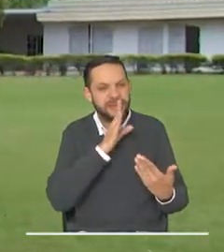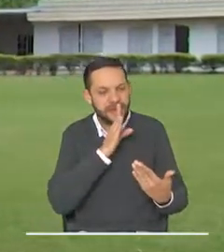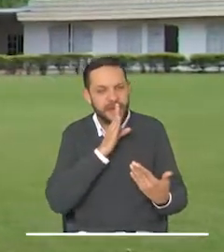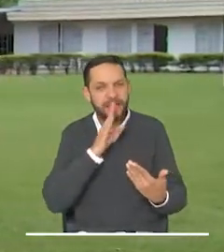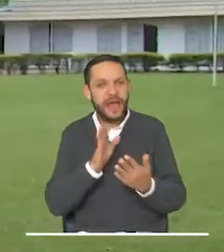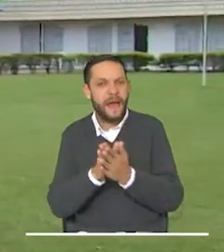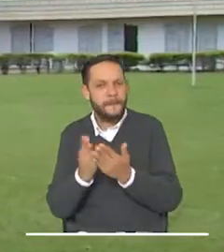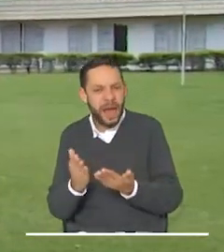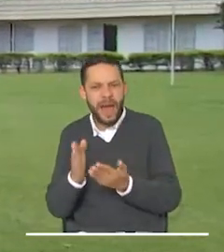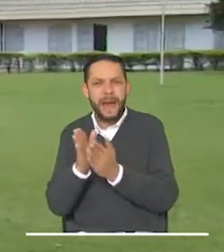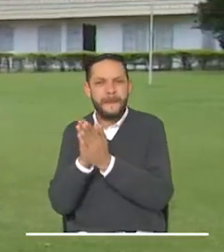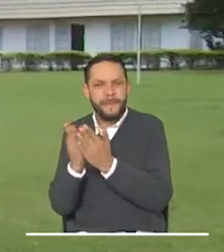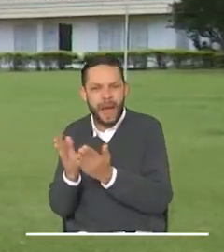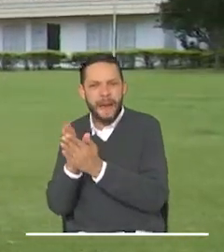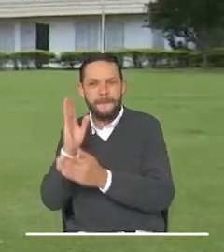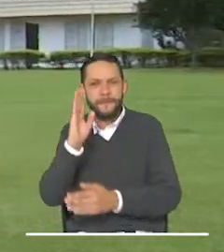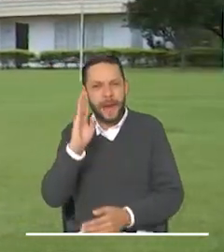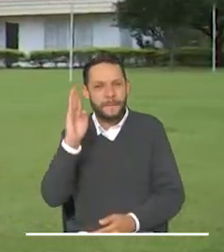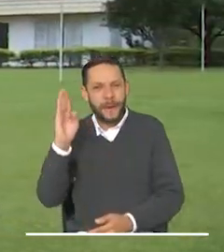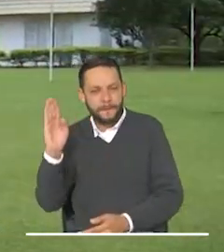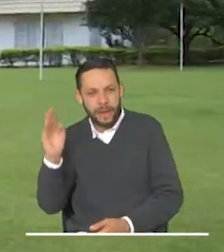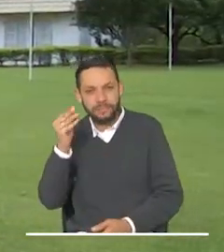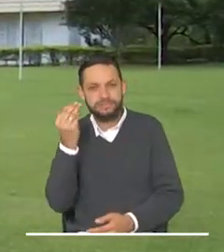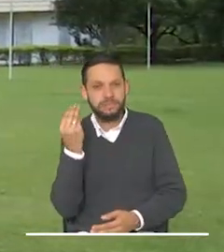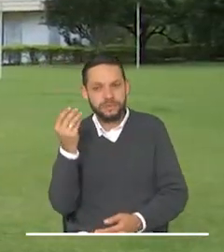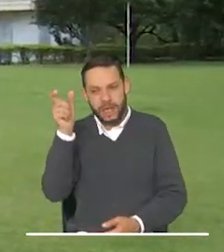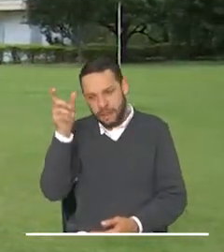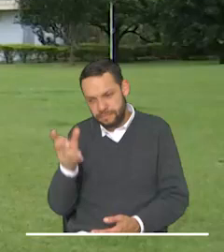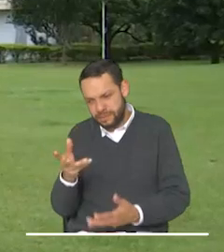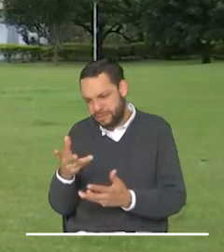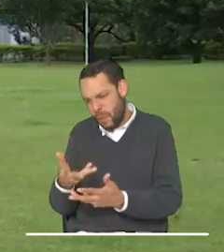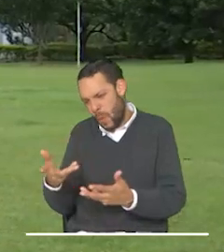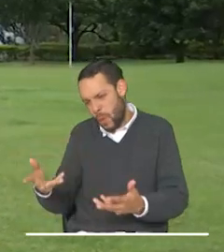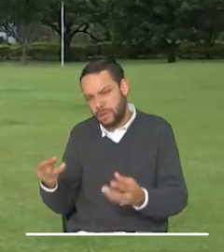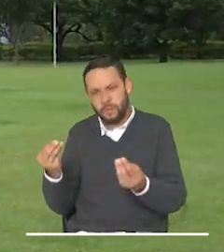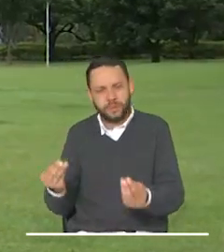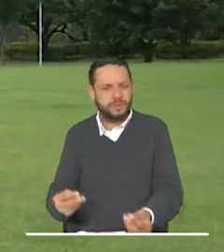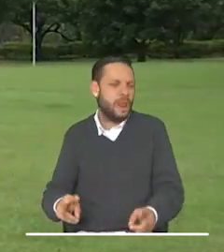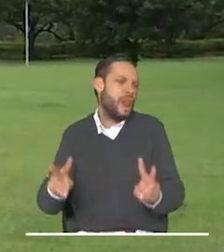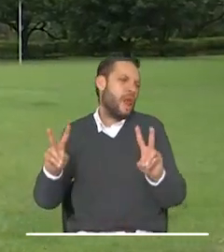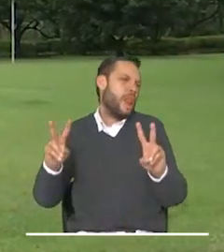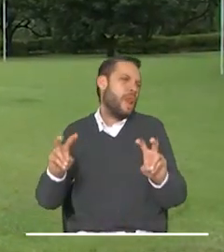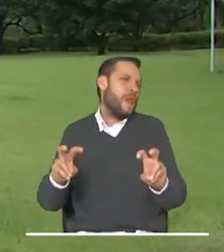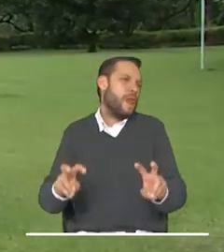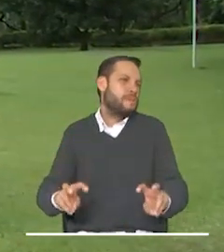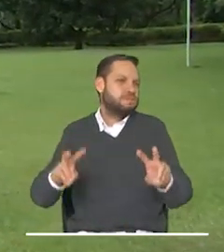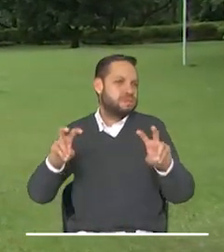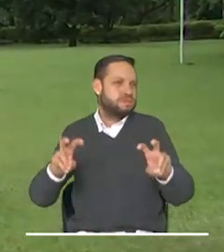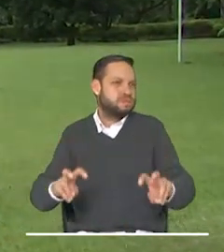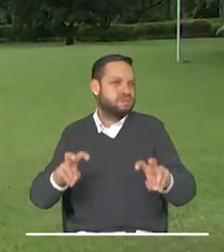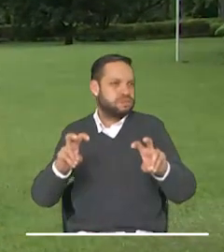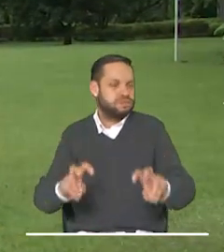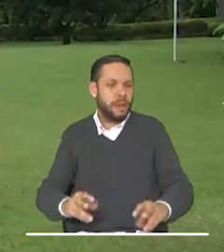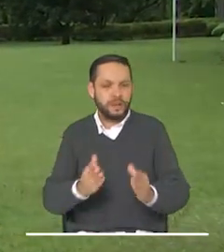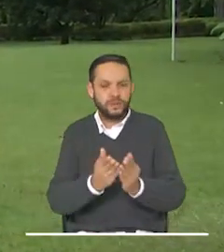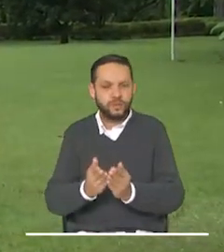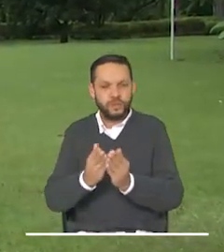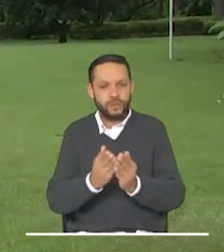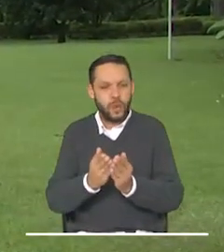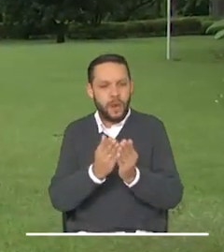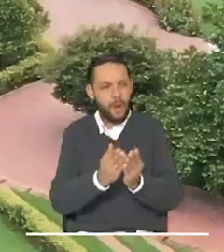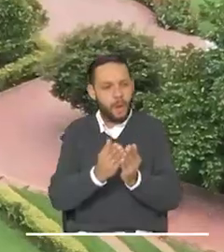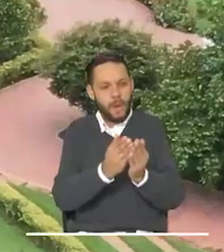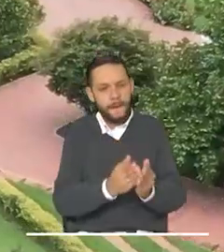fulano que el otro que el otro se está remontando años de investigación a la Academia